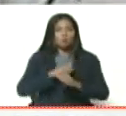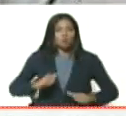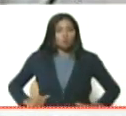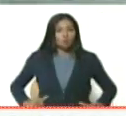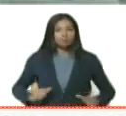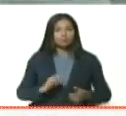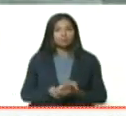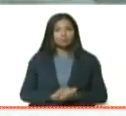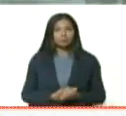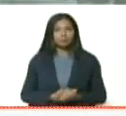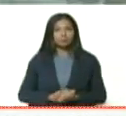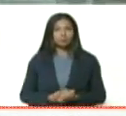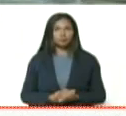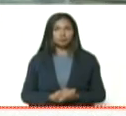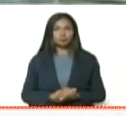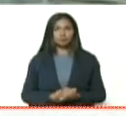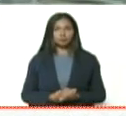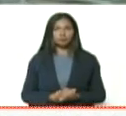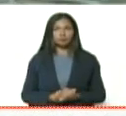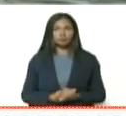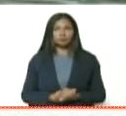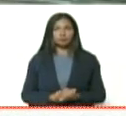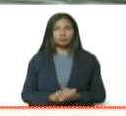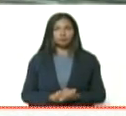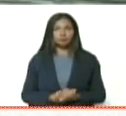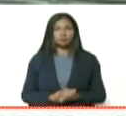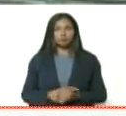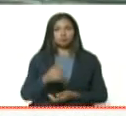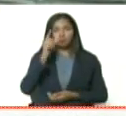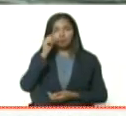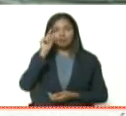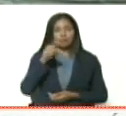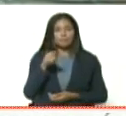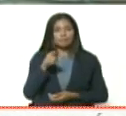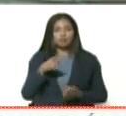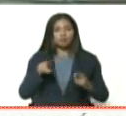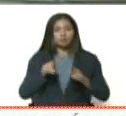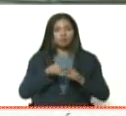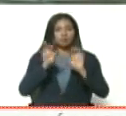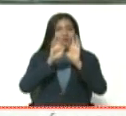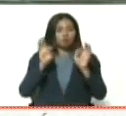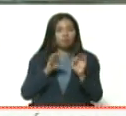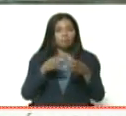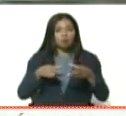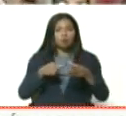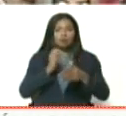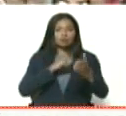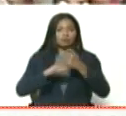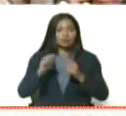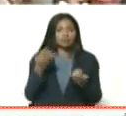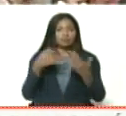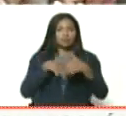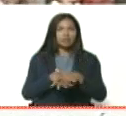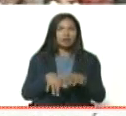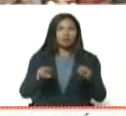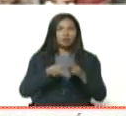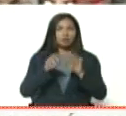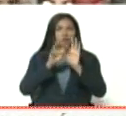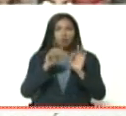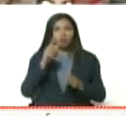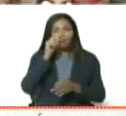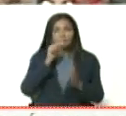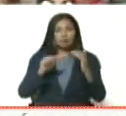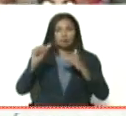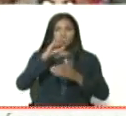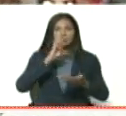Bolivariana, al coronel Franklin Dorén Mejías, comandante del área de defensa integral de los